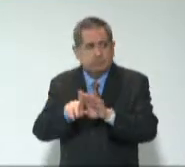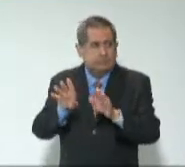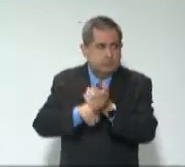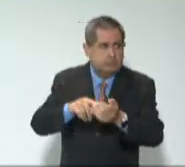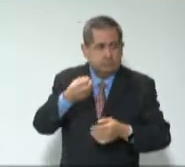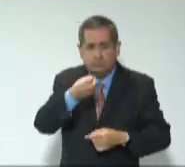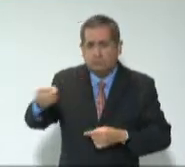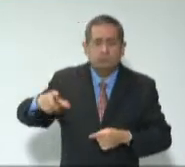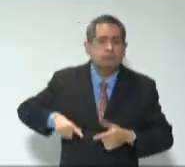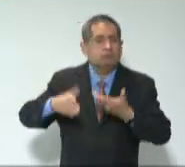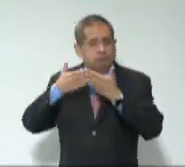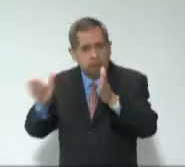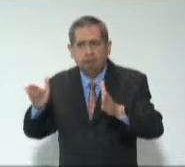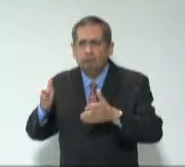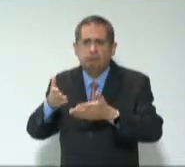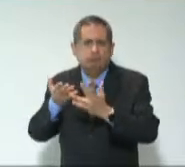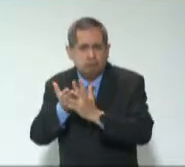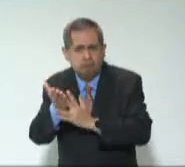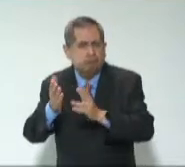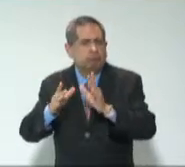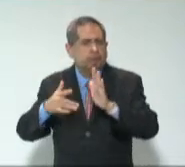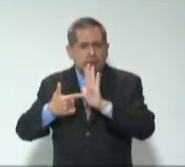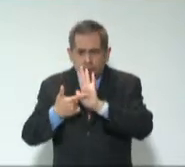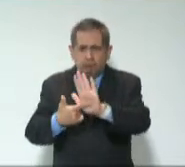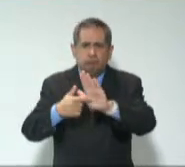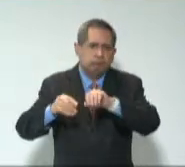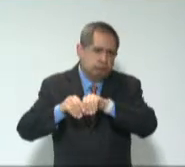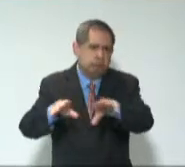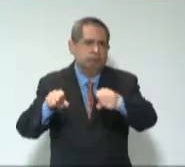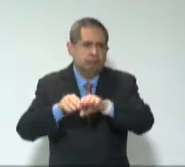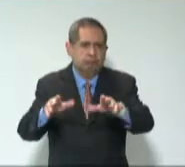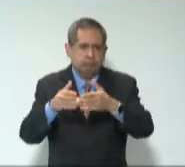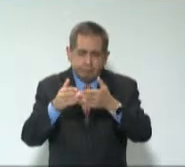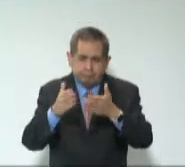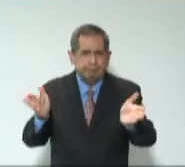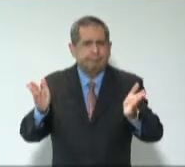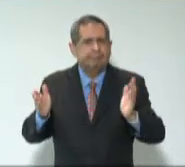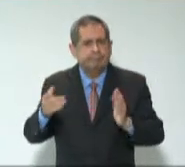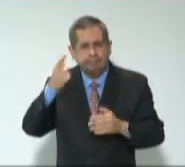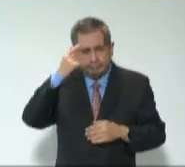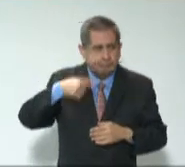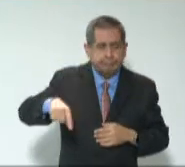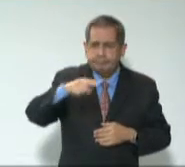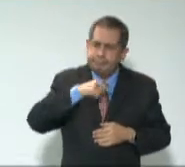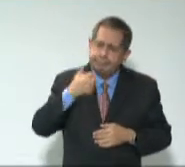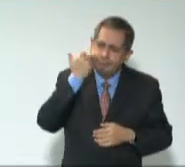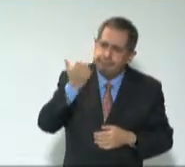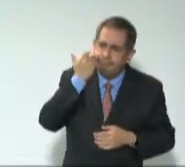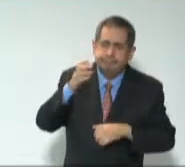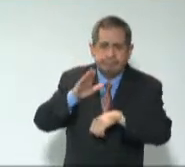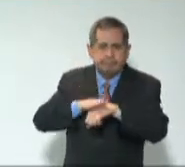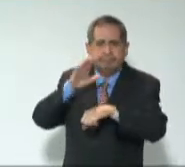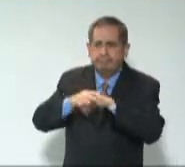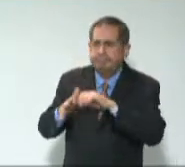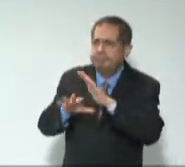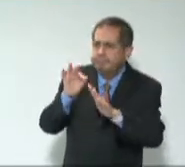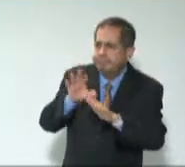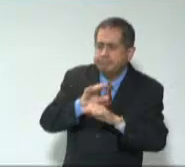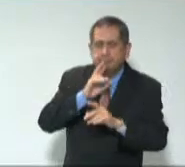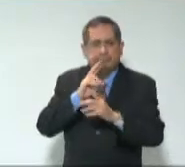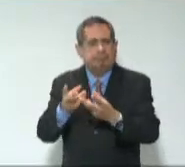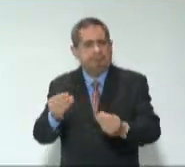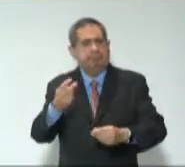eh especialmente en lo que se refiere a la colaboración ciudadana y a la búsqueda Cooperativa de soluciones a problemas